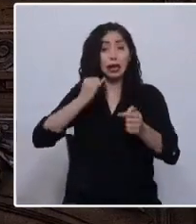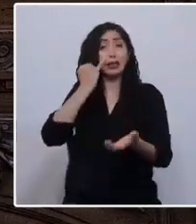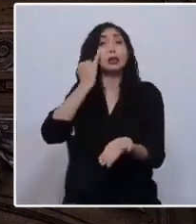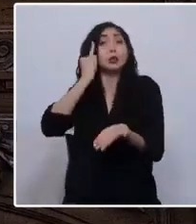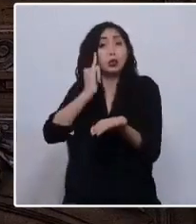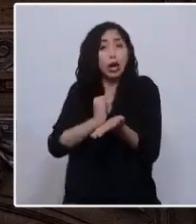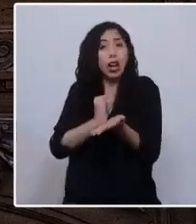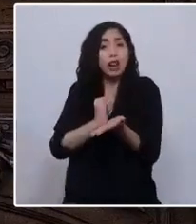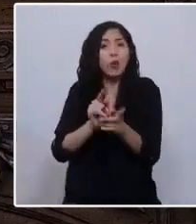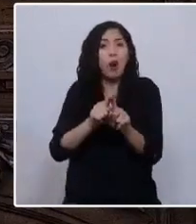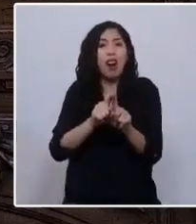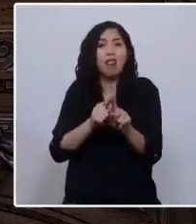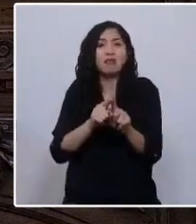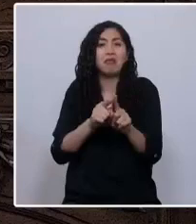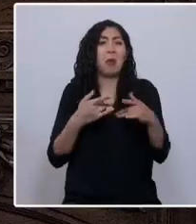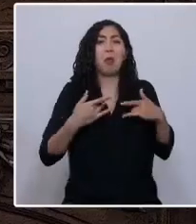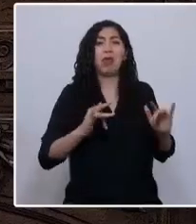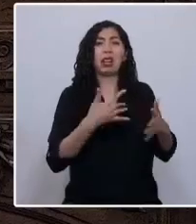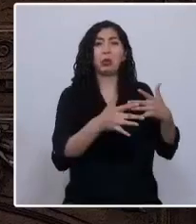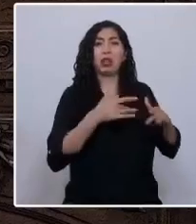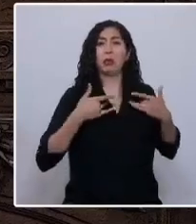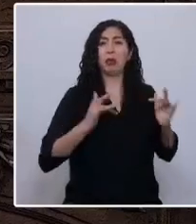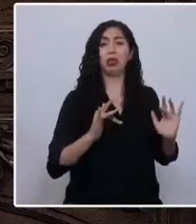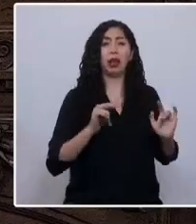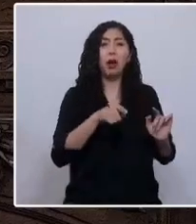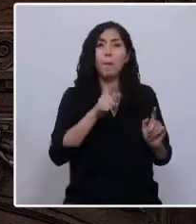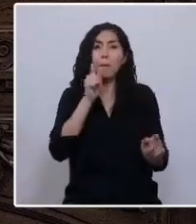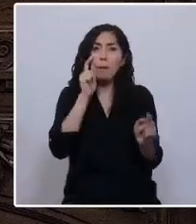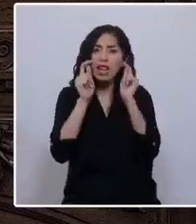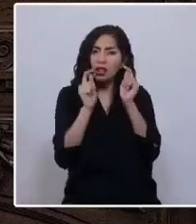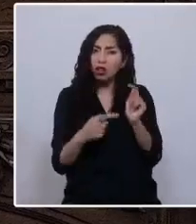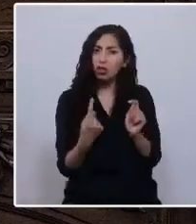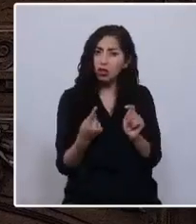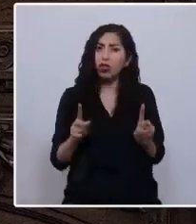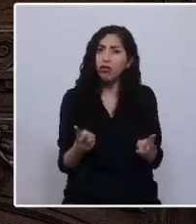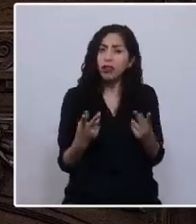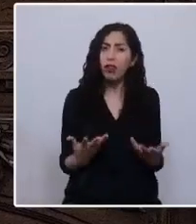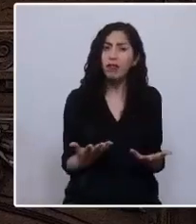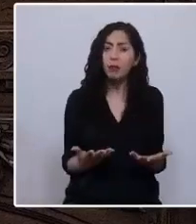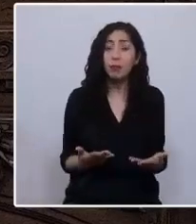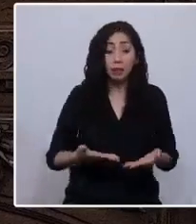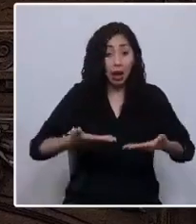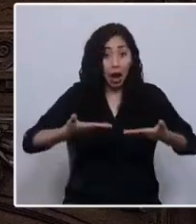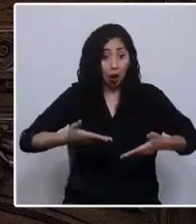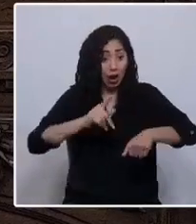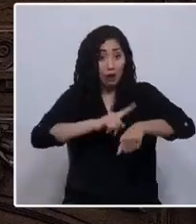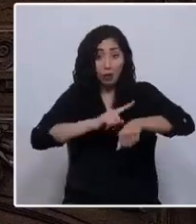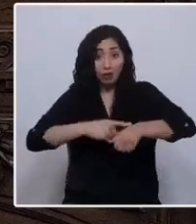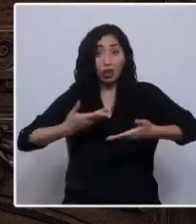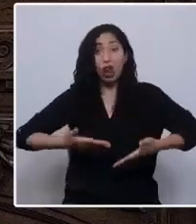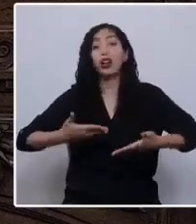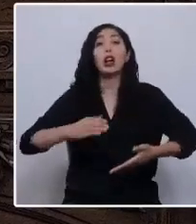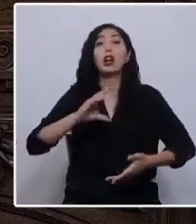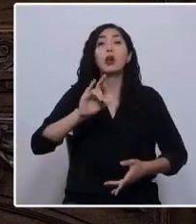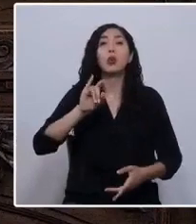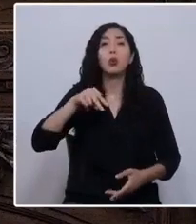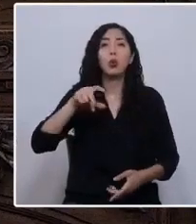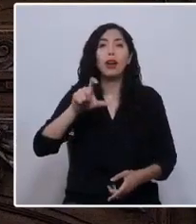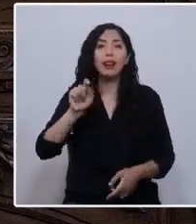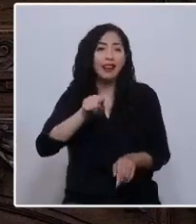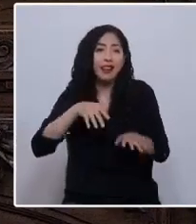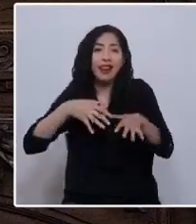depredadora es un peligro para nuestra supervivencia en este preciso momento las cuencas y territorios que